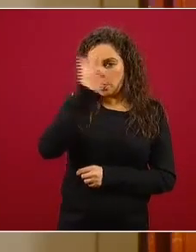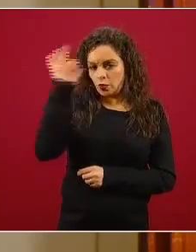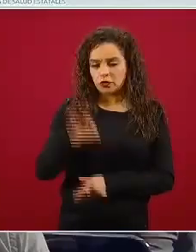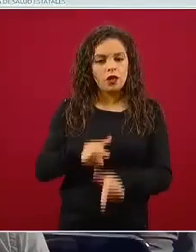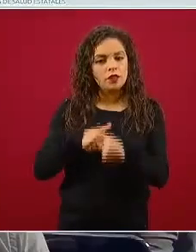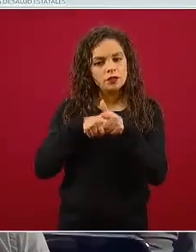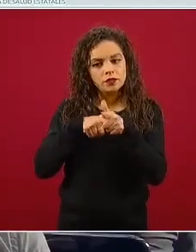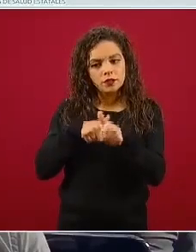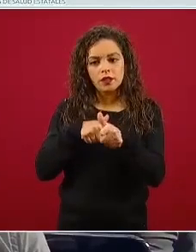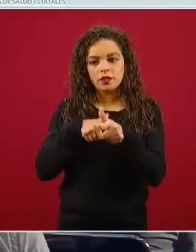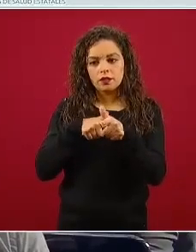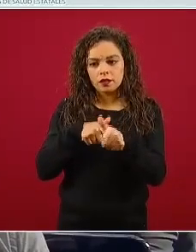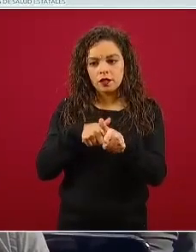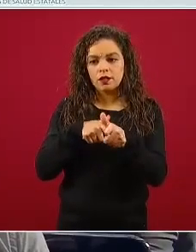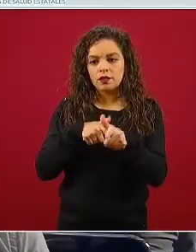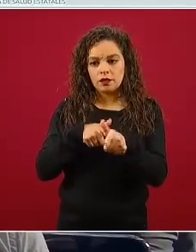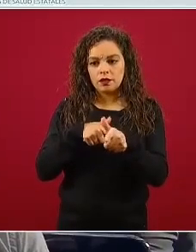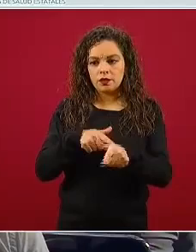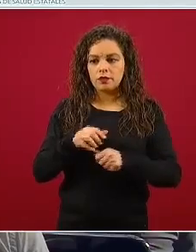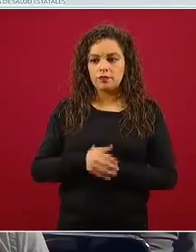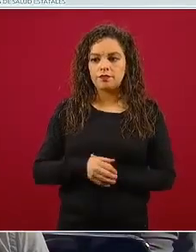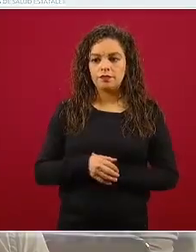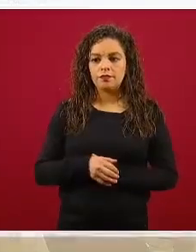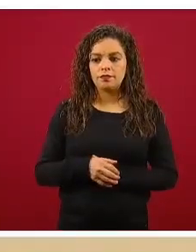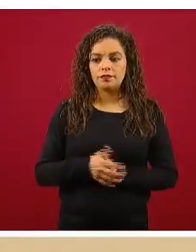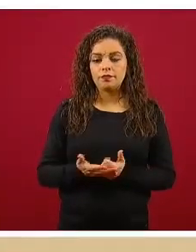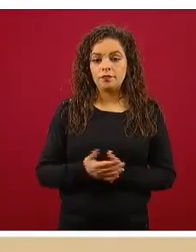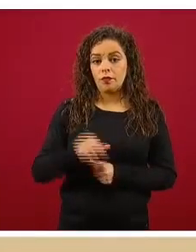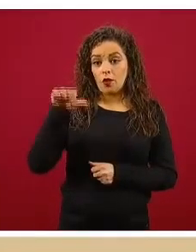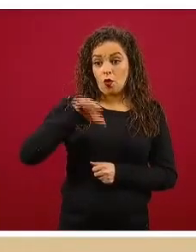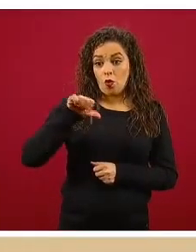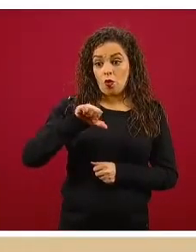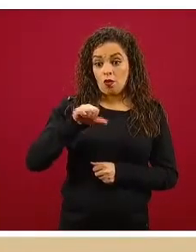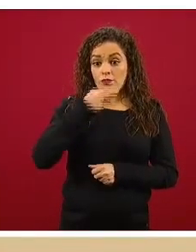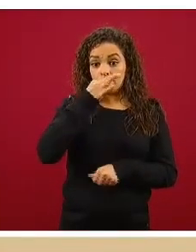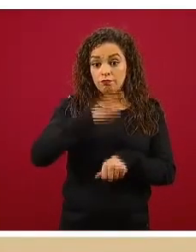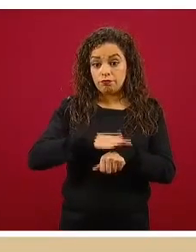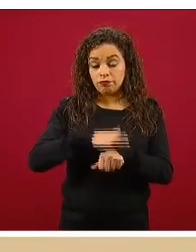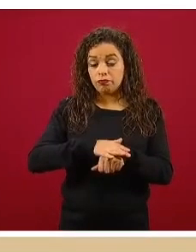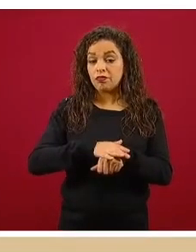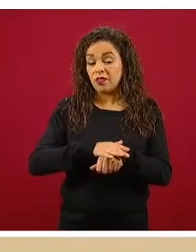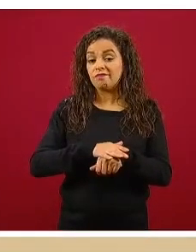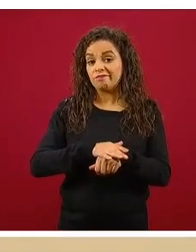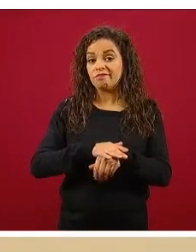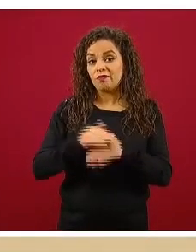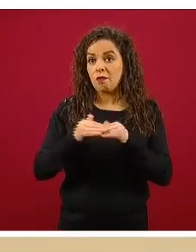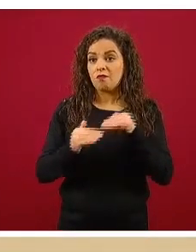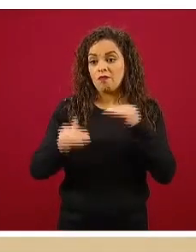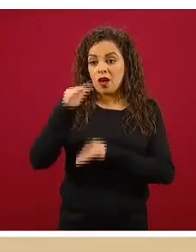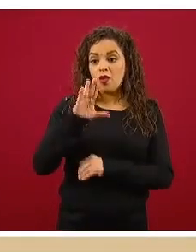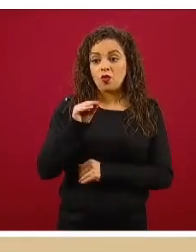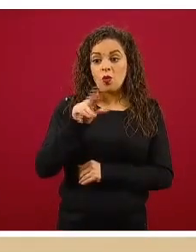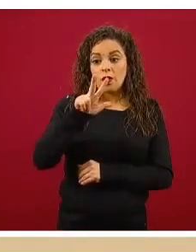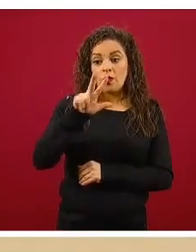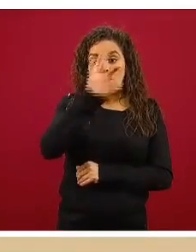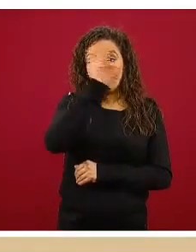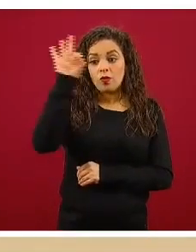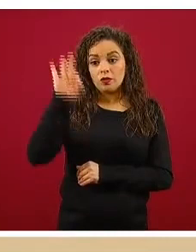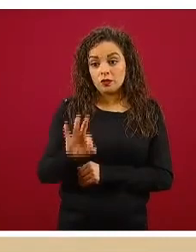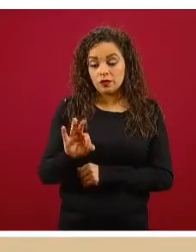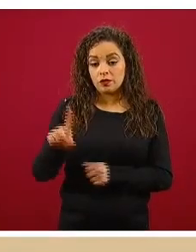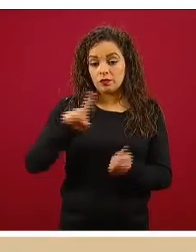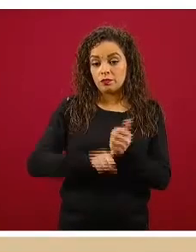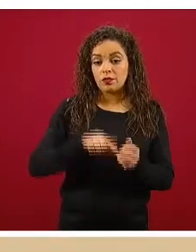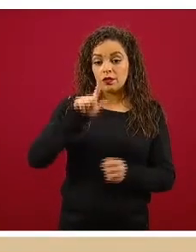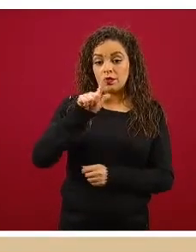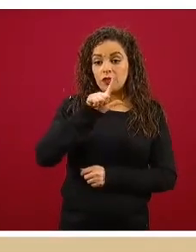conocemos. Fíjense que la tasa de notificación hoy día ha sido de las más altas que hemos tenido, 98% de las 772 unidades